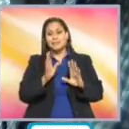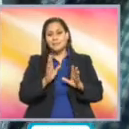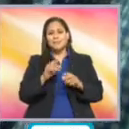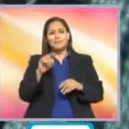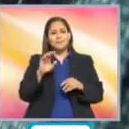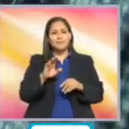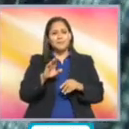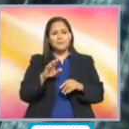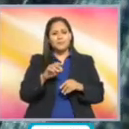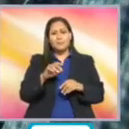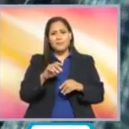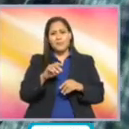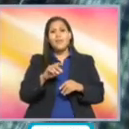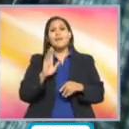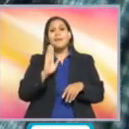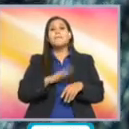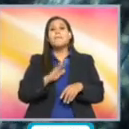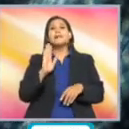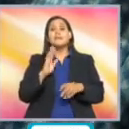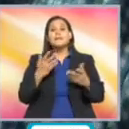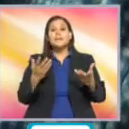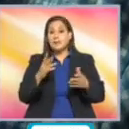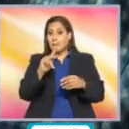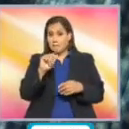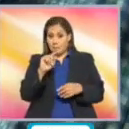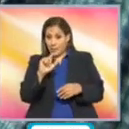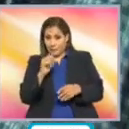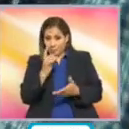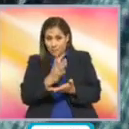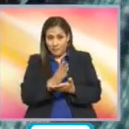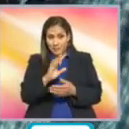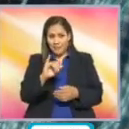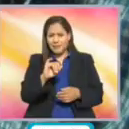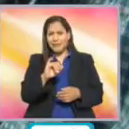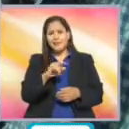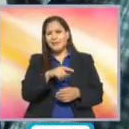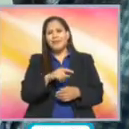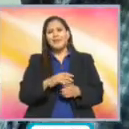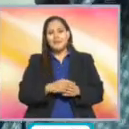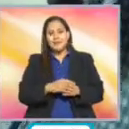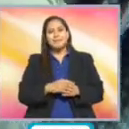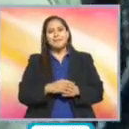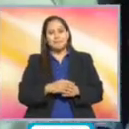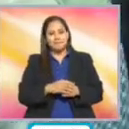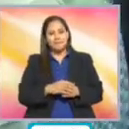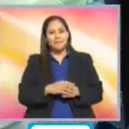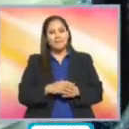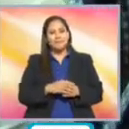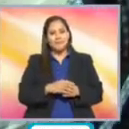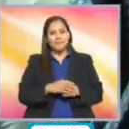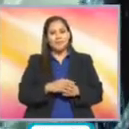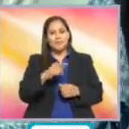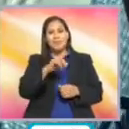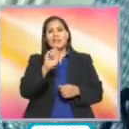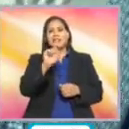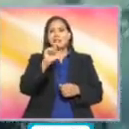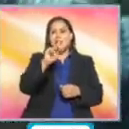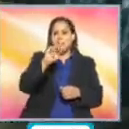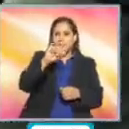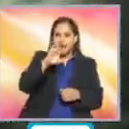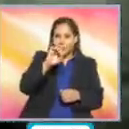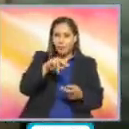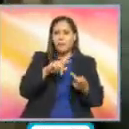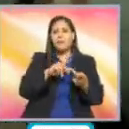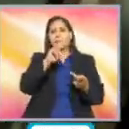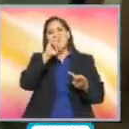aquí. ¿Y qué más va a comer? Nada más de pata. Ahorita por el momento, esto y un aperitivo. Tengo salpicón,